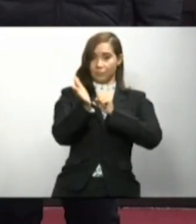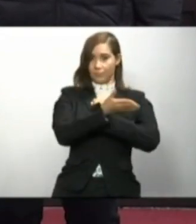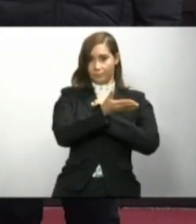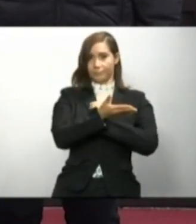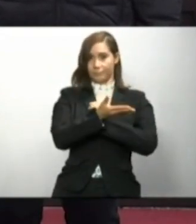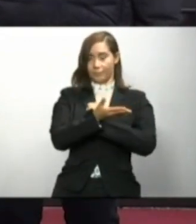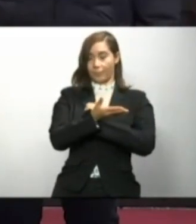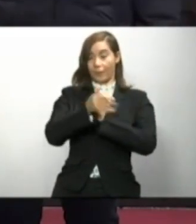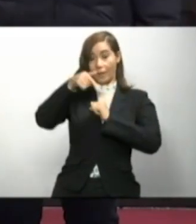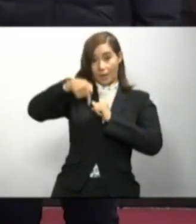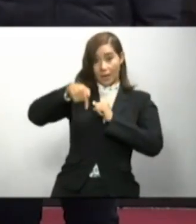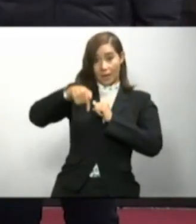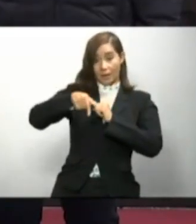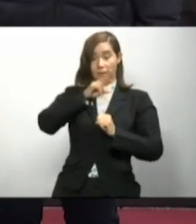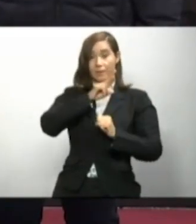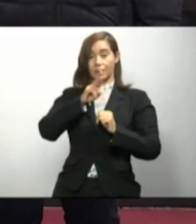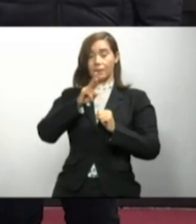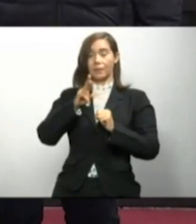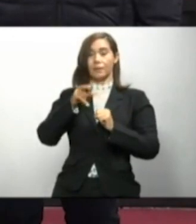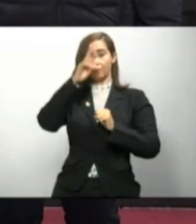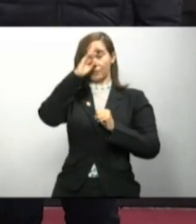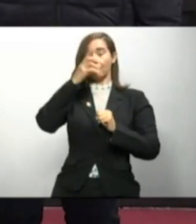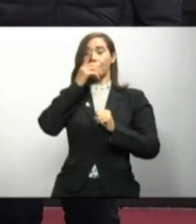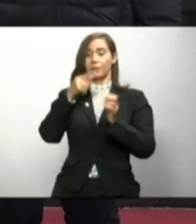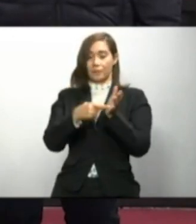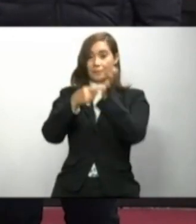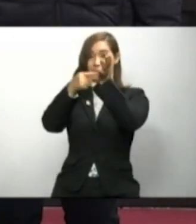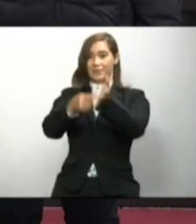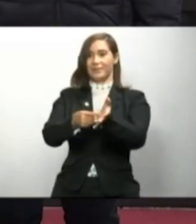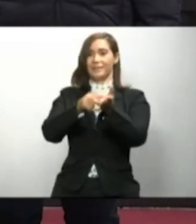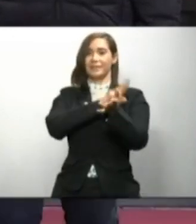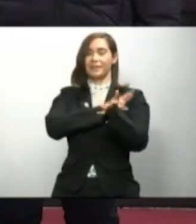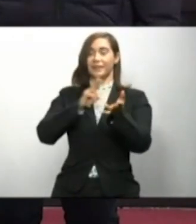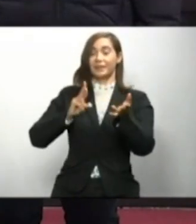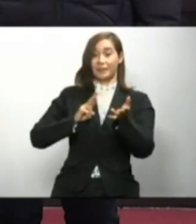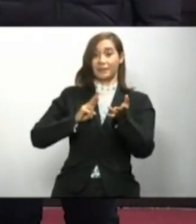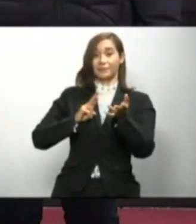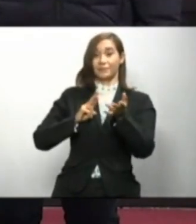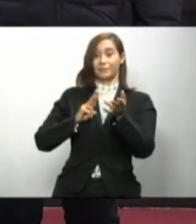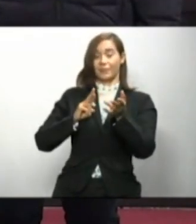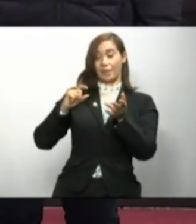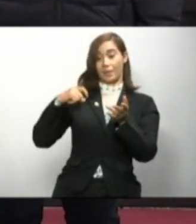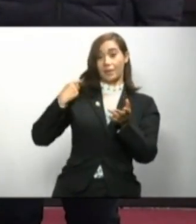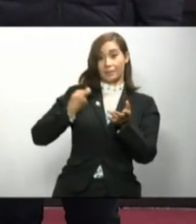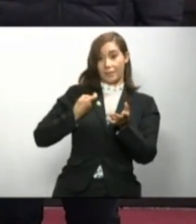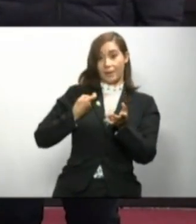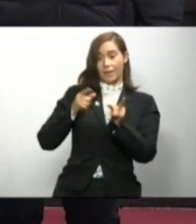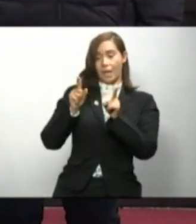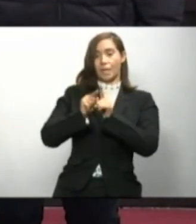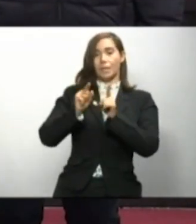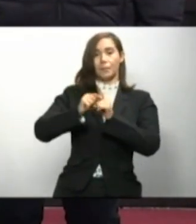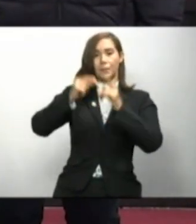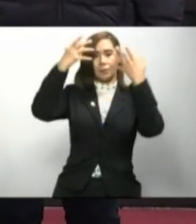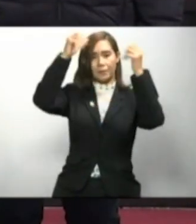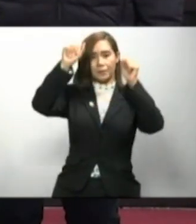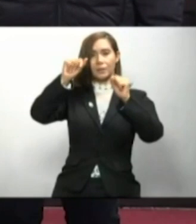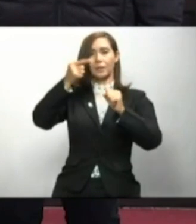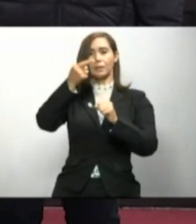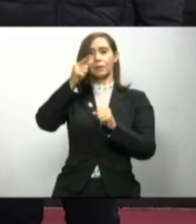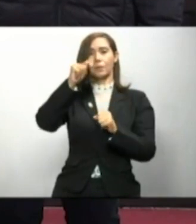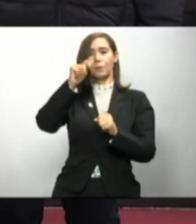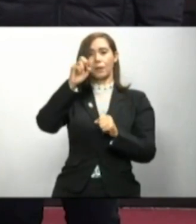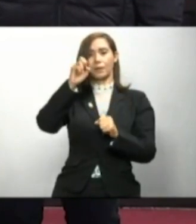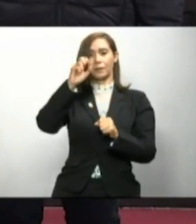andorra su majestad del rey felipe sexto en su calidad de jefe de estado de españa así como los presidentes de guatemala alejandro